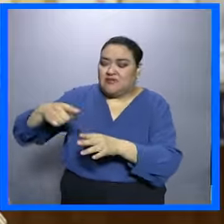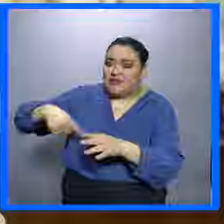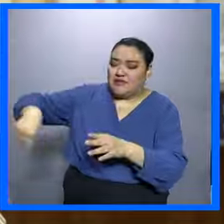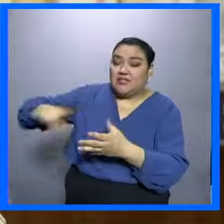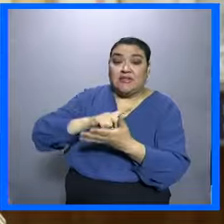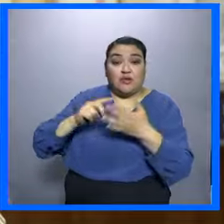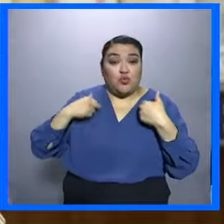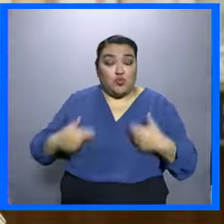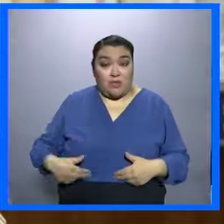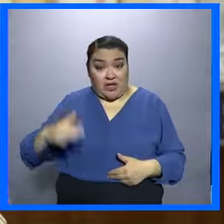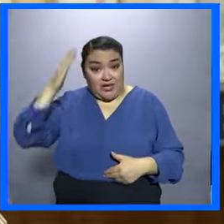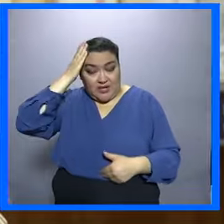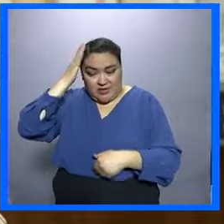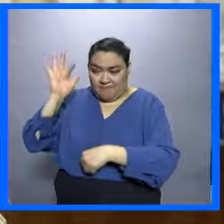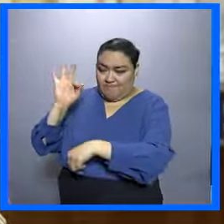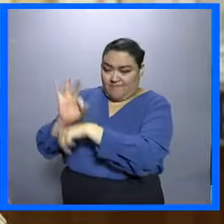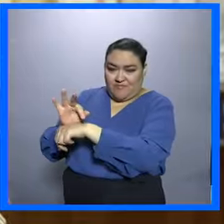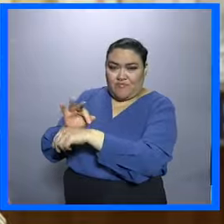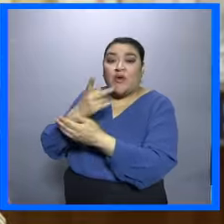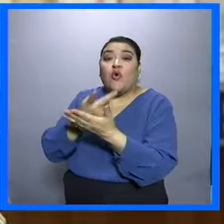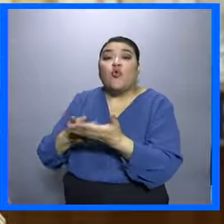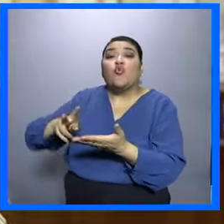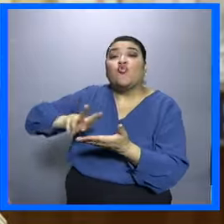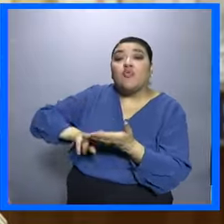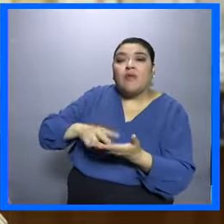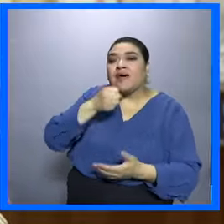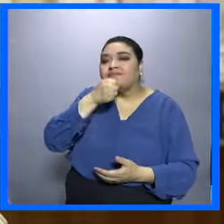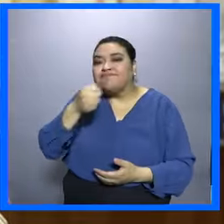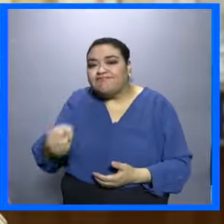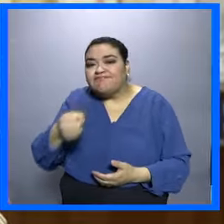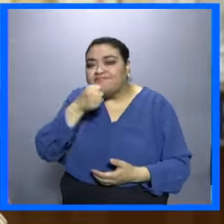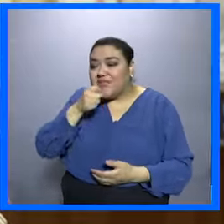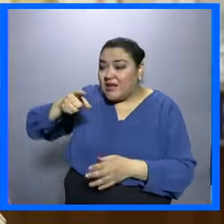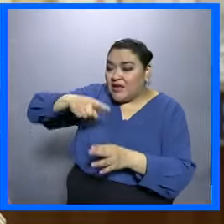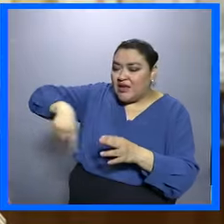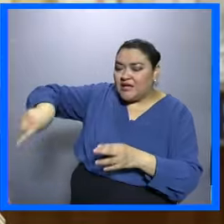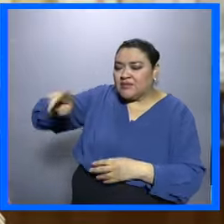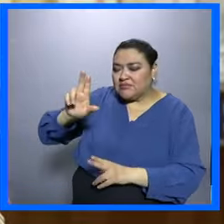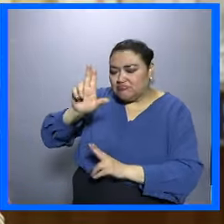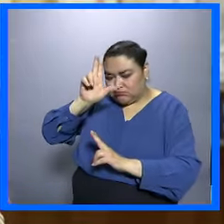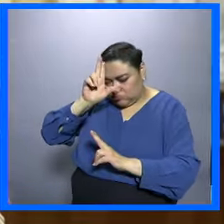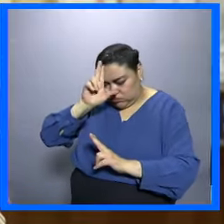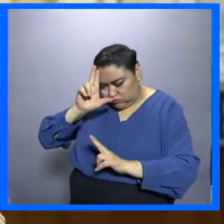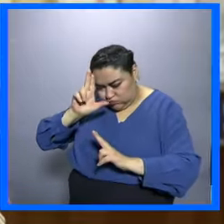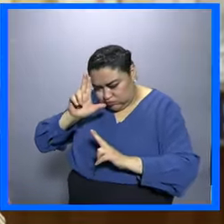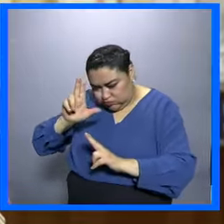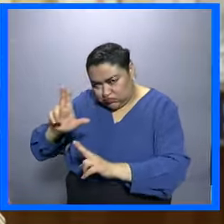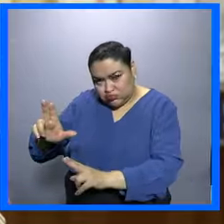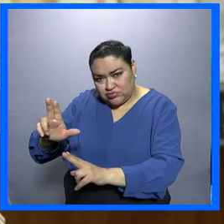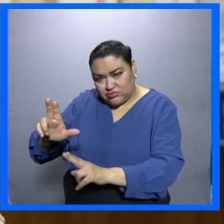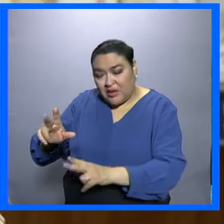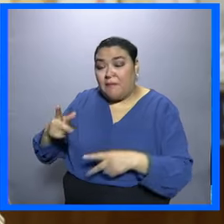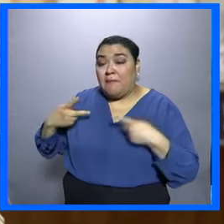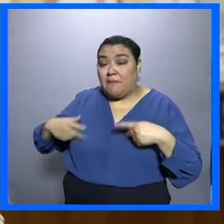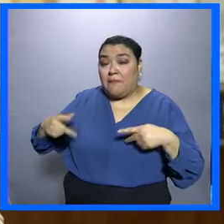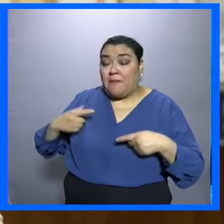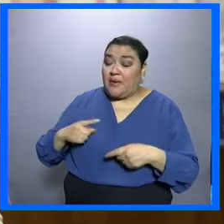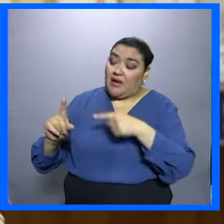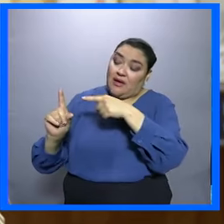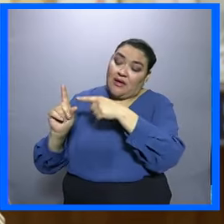humanos y ejercen el periodismo. Honrar la memoria de Digna y de todas las personas